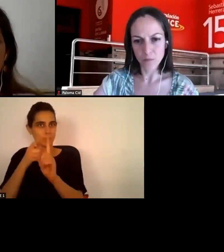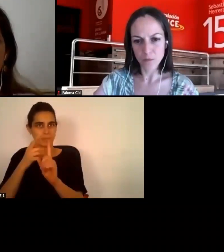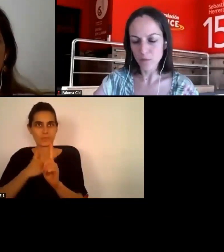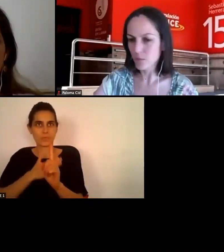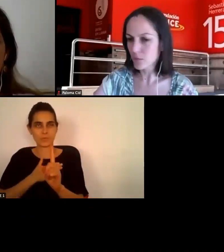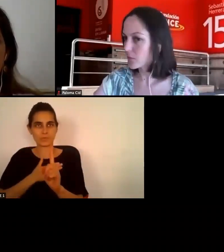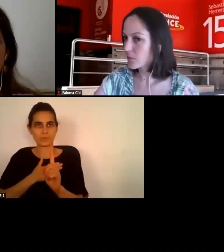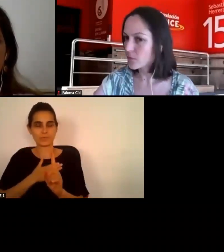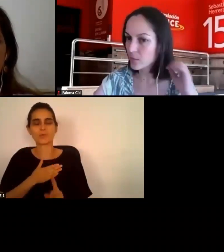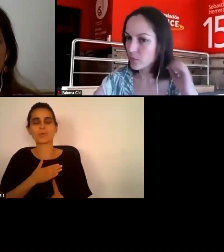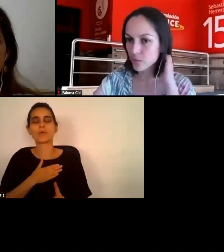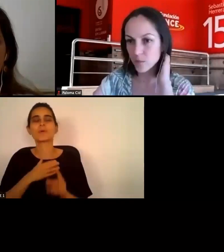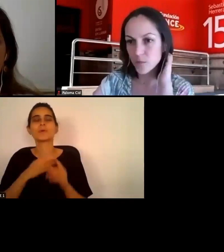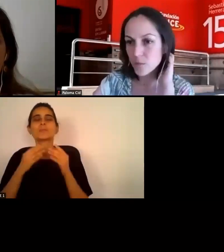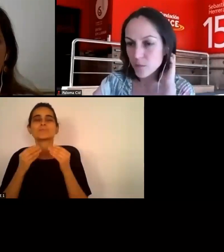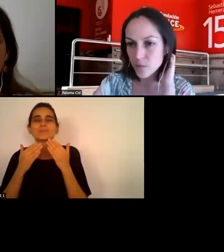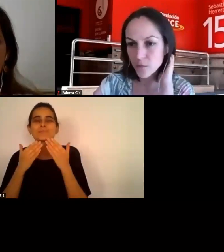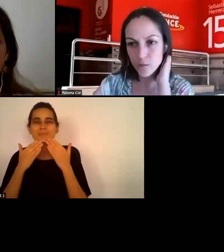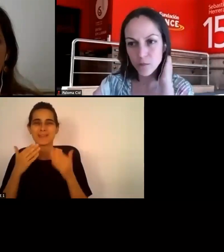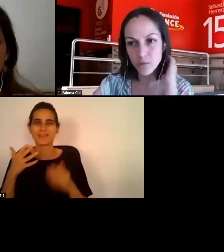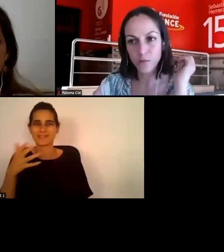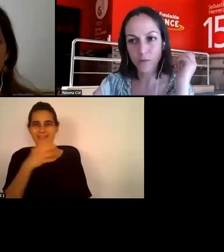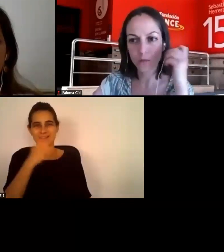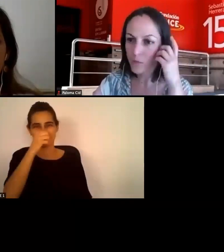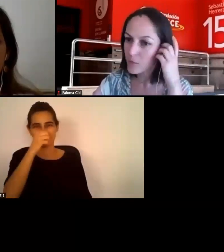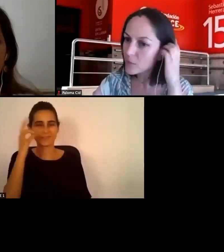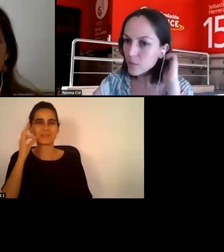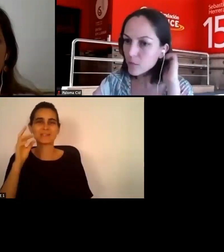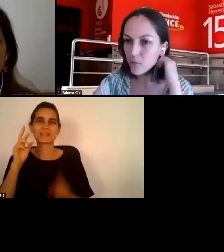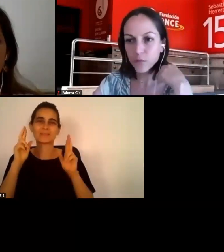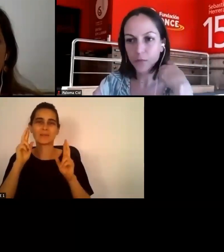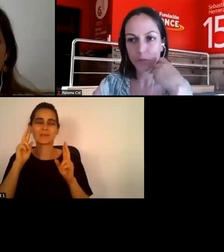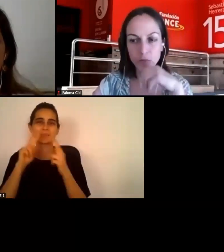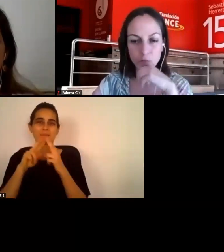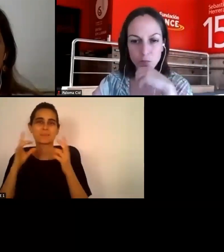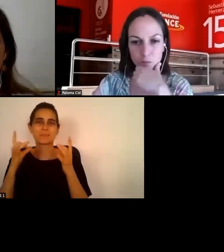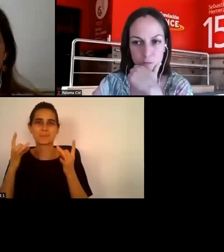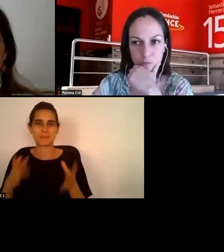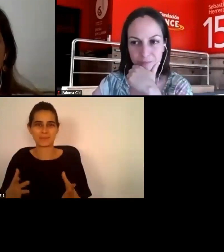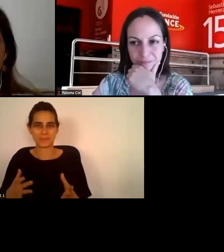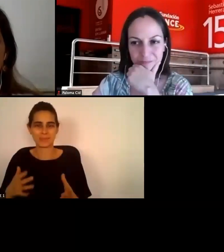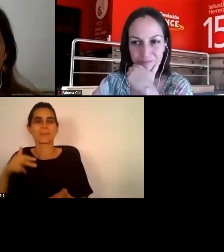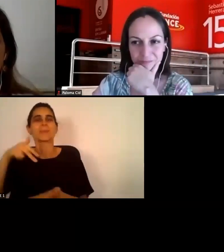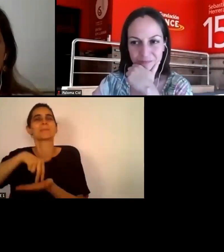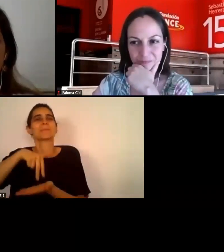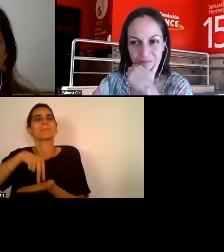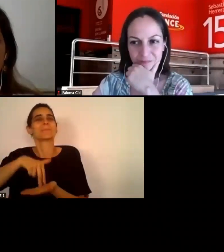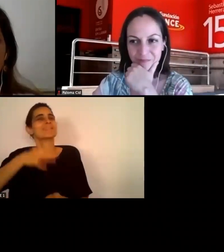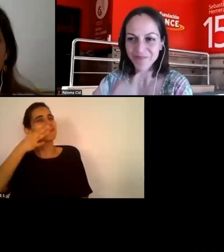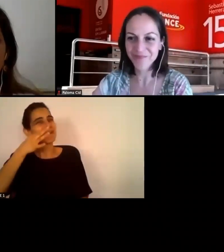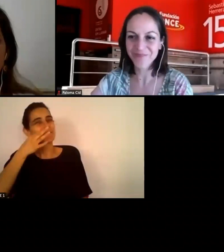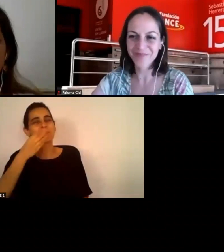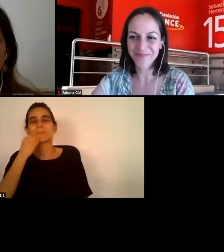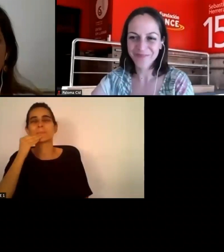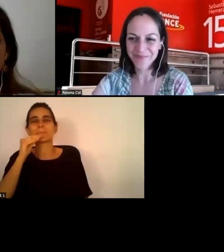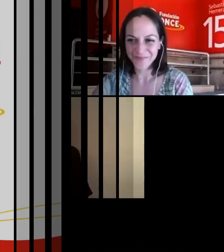lo dicho, muchas gracias a todas y a todos y esperamos veros pronto presencialmente. Un beso para todos.